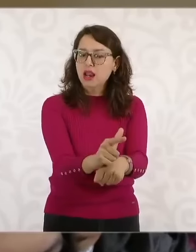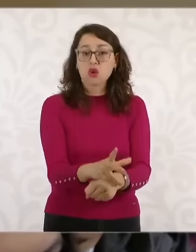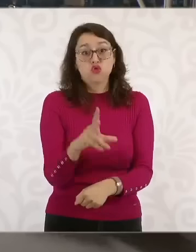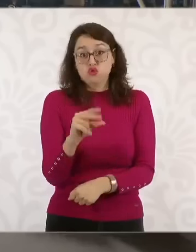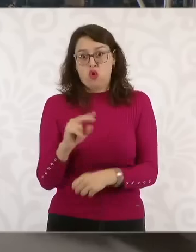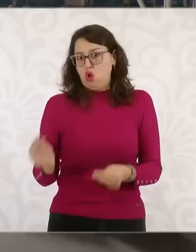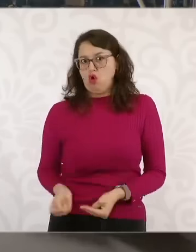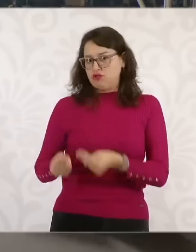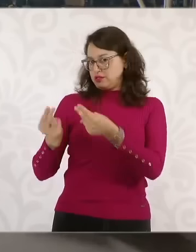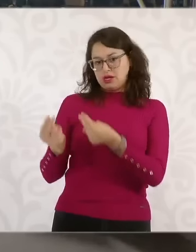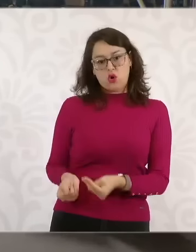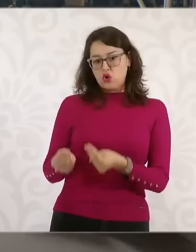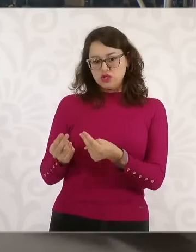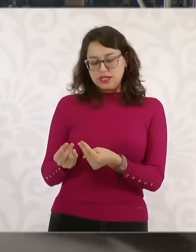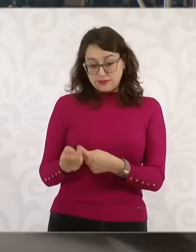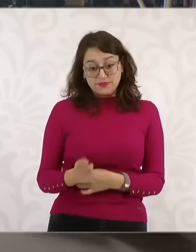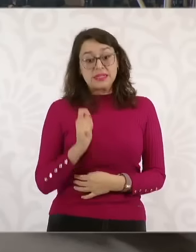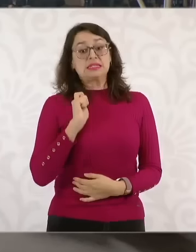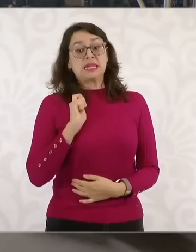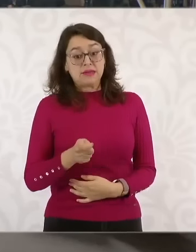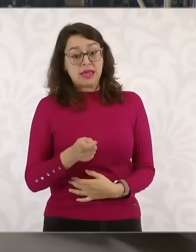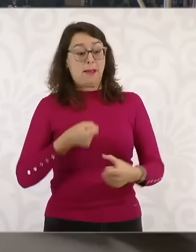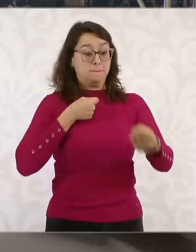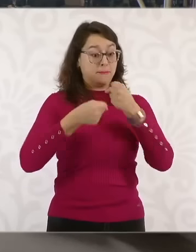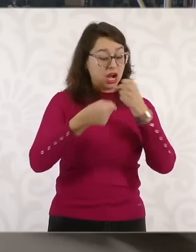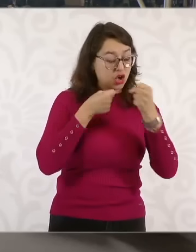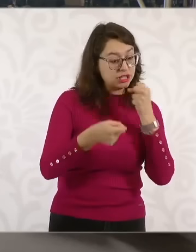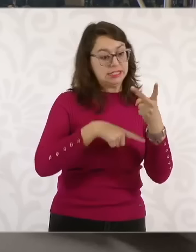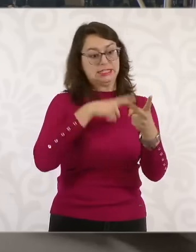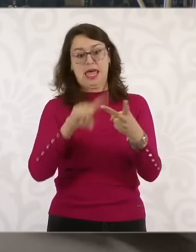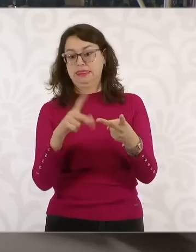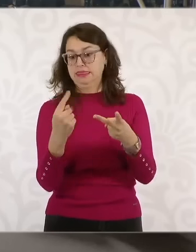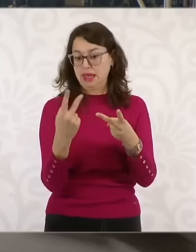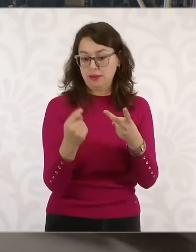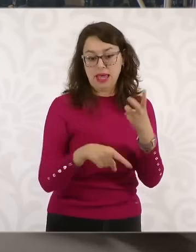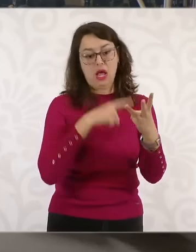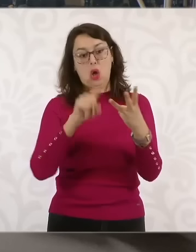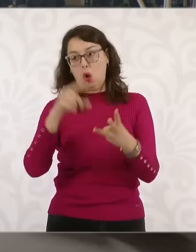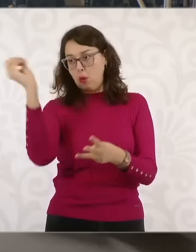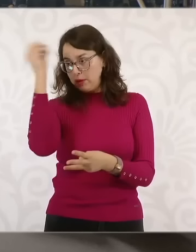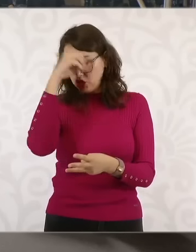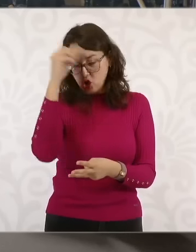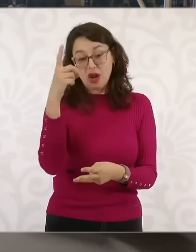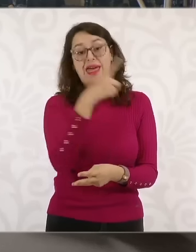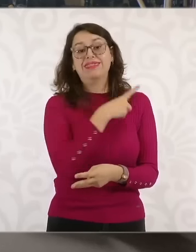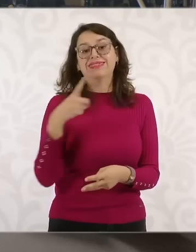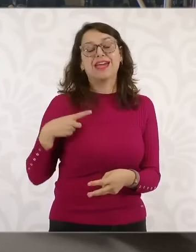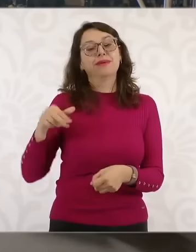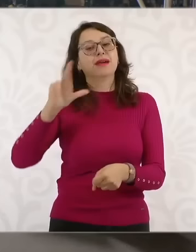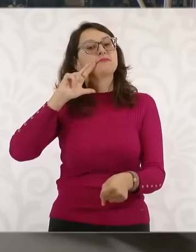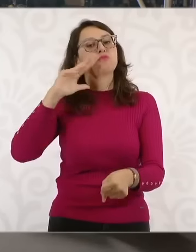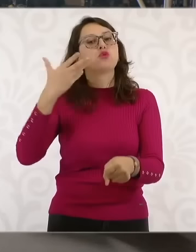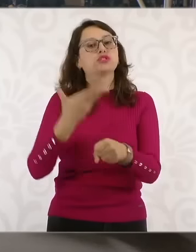Esto significa que el periodista, el comunicador o el comentócrata pues comparten la responsabilidad de